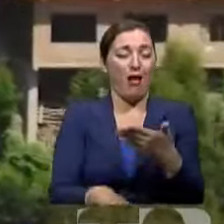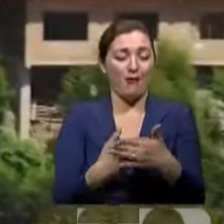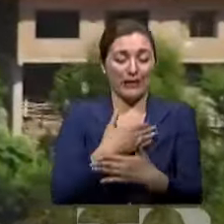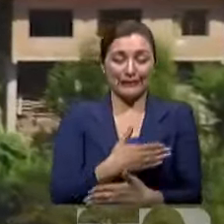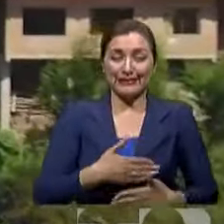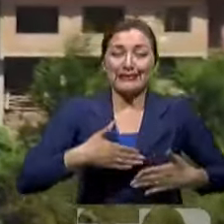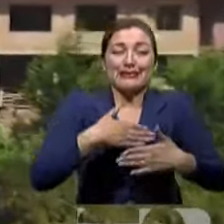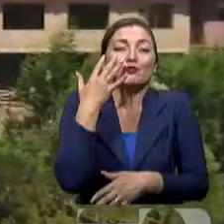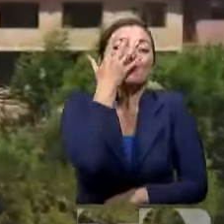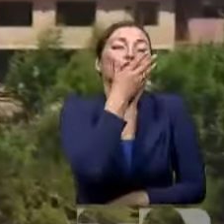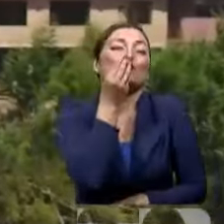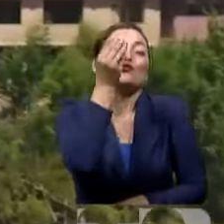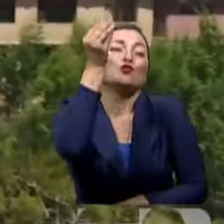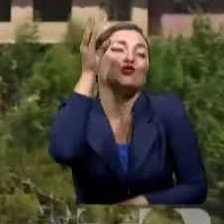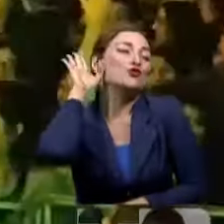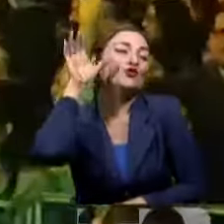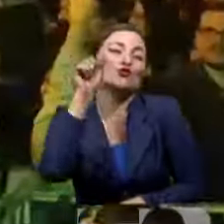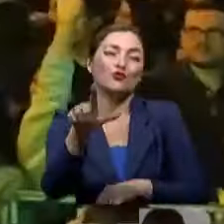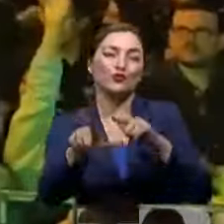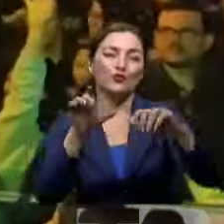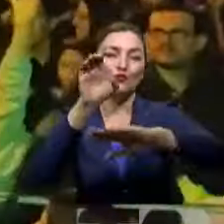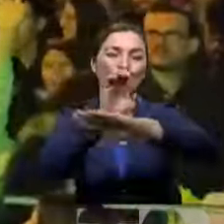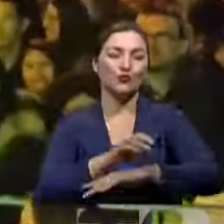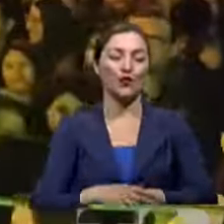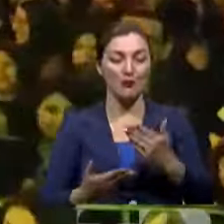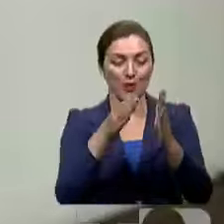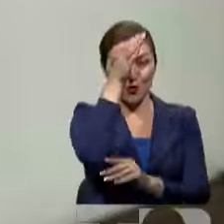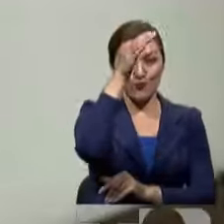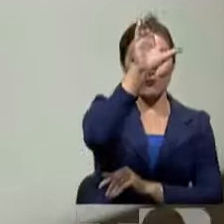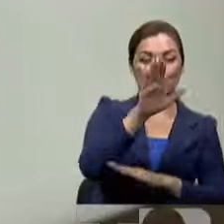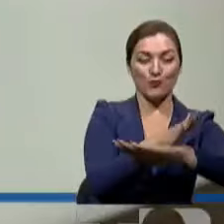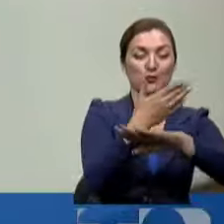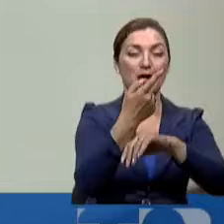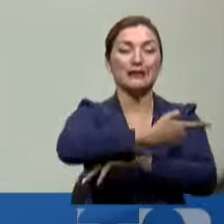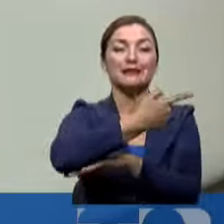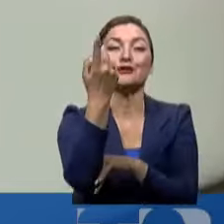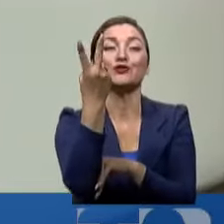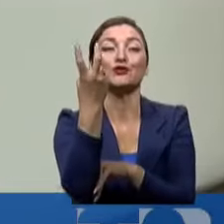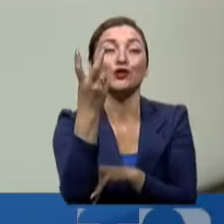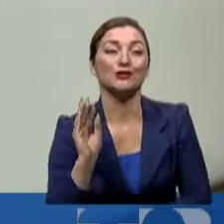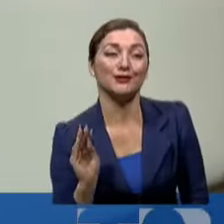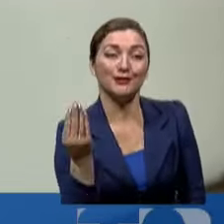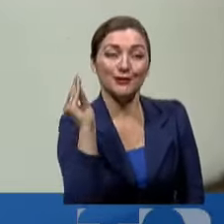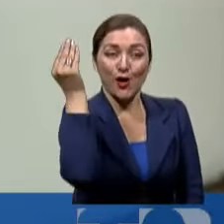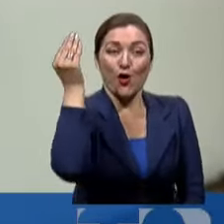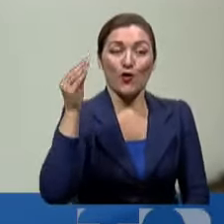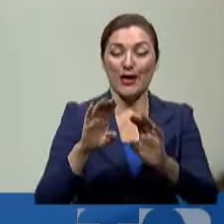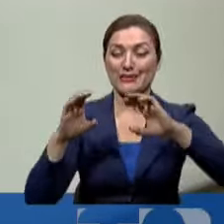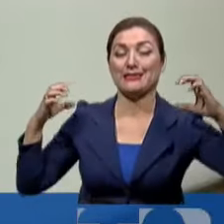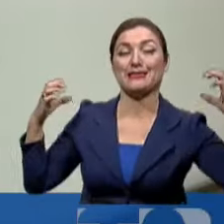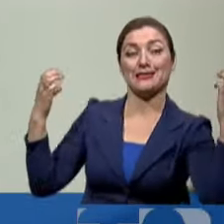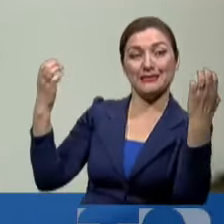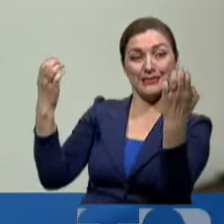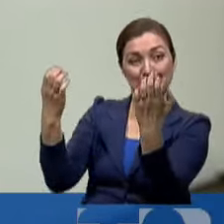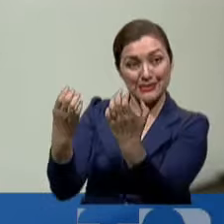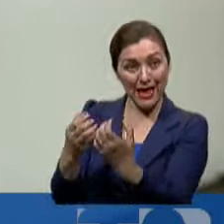disfruten de este hermoso rincón del país. Vamos a tener eventos culturales, musicales. El día 12 vamos a tener para los jóvenes en la explanada del estadio.